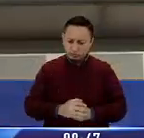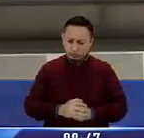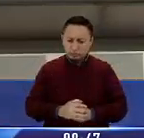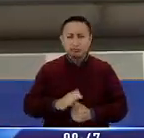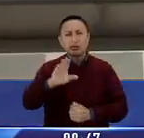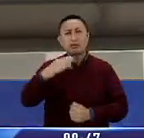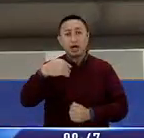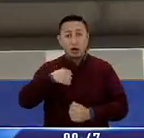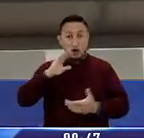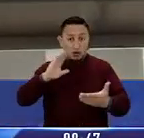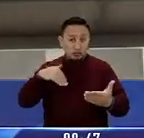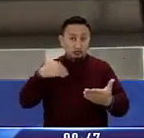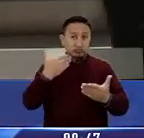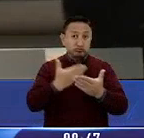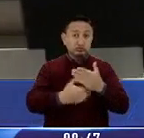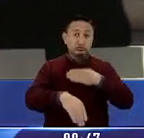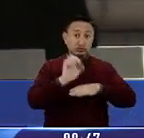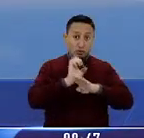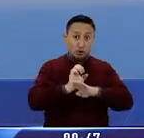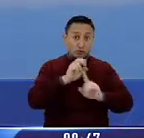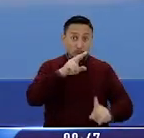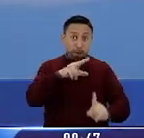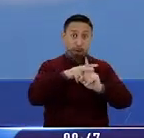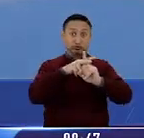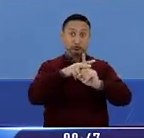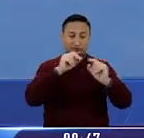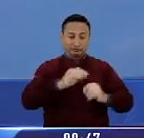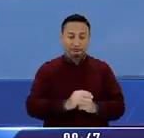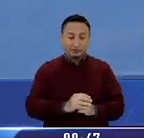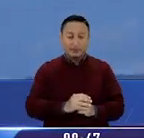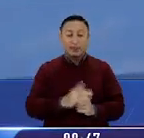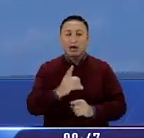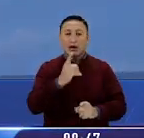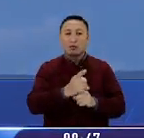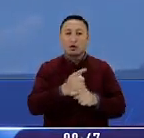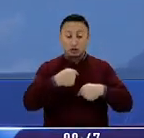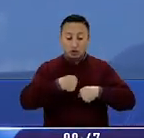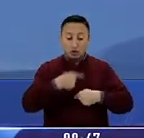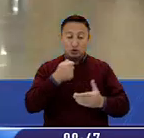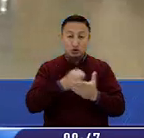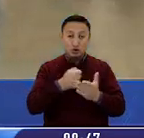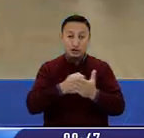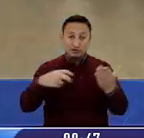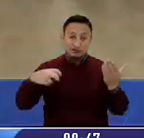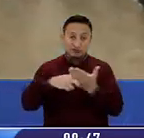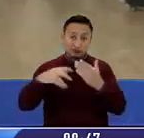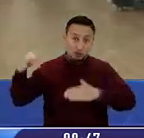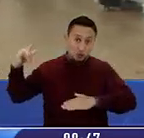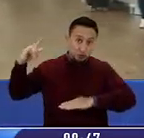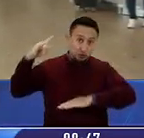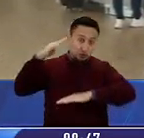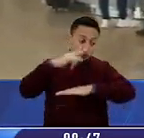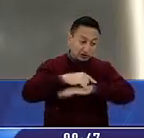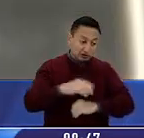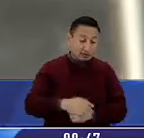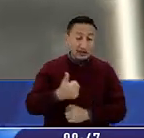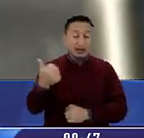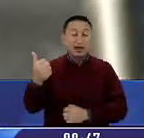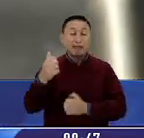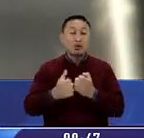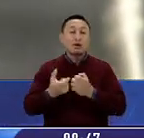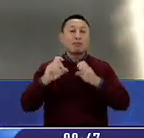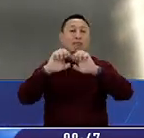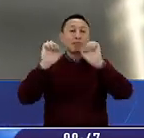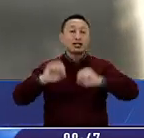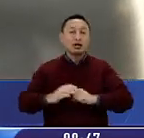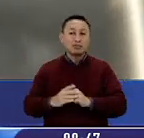tenía previsto llegar a Ecuador de sorpresa y que por esta razón habría comprado unos pasajes de avión, pero que por problemas con la aerolínea no